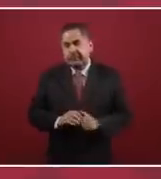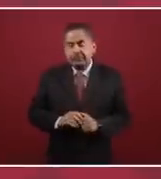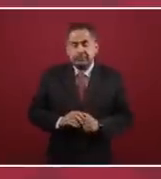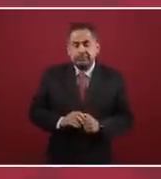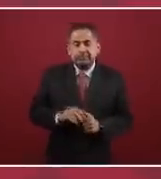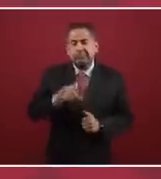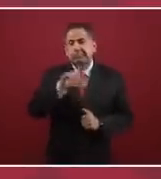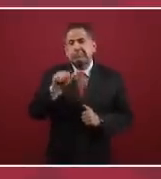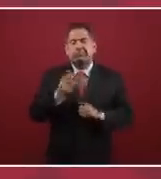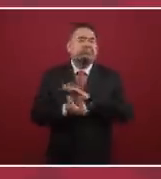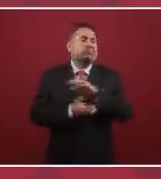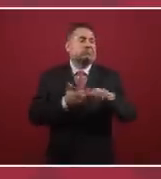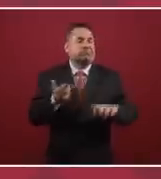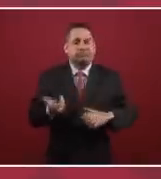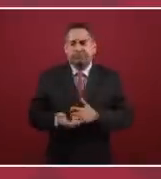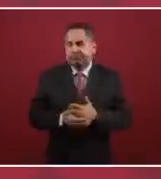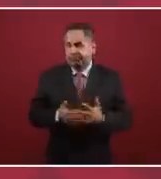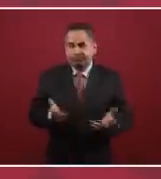y